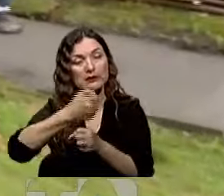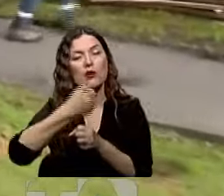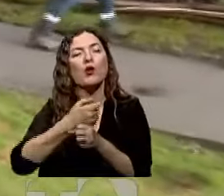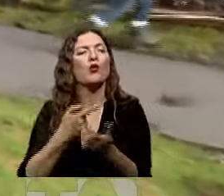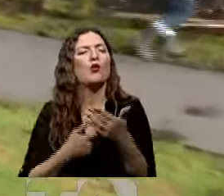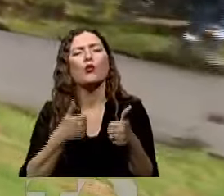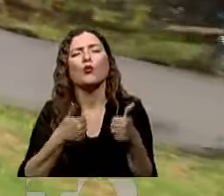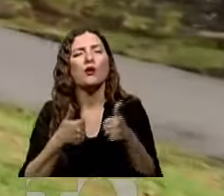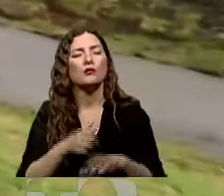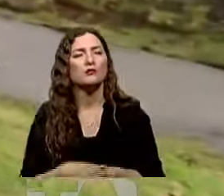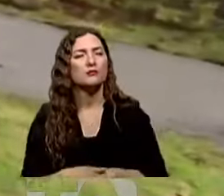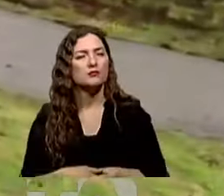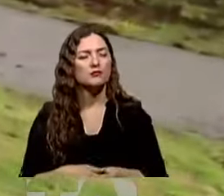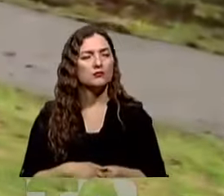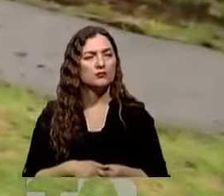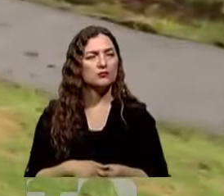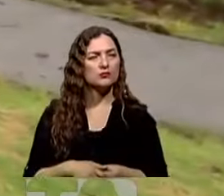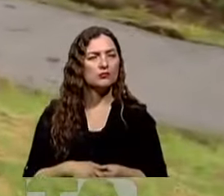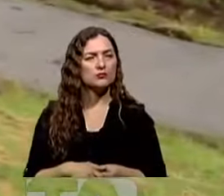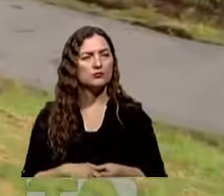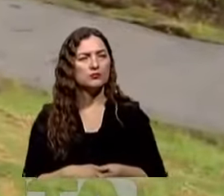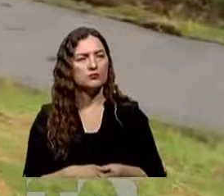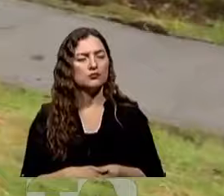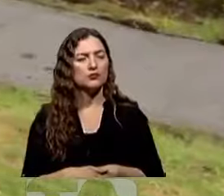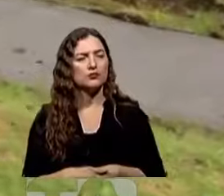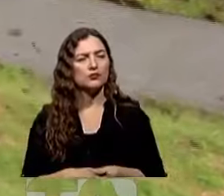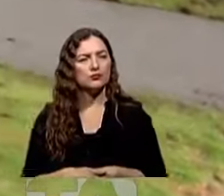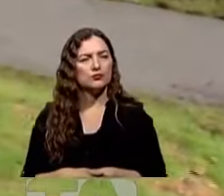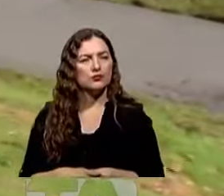también para adecentarla? Claro, en esta cancha